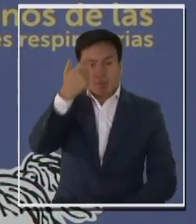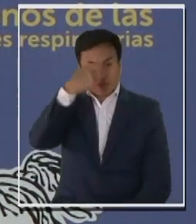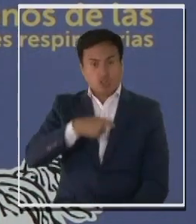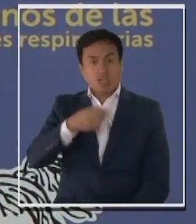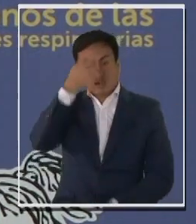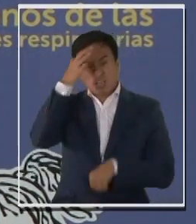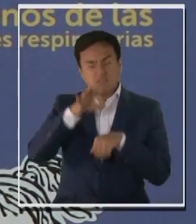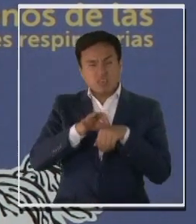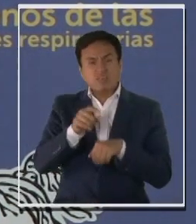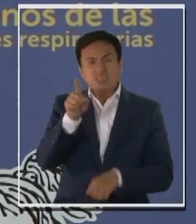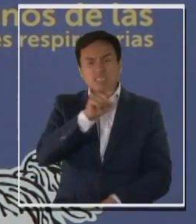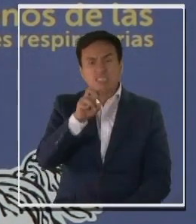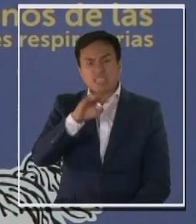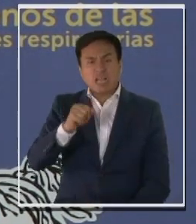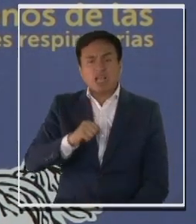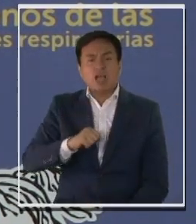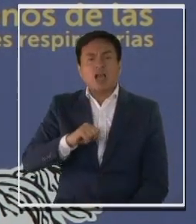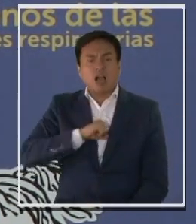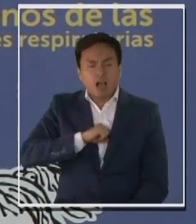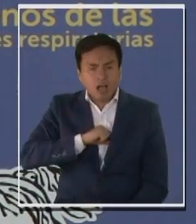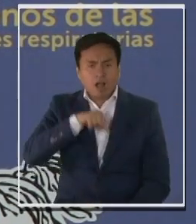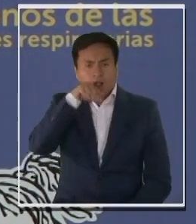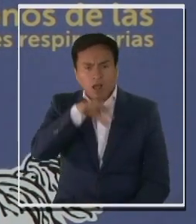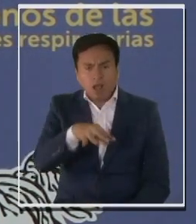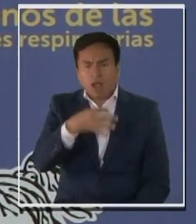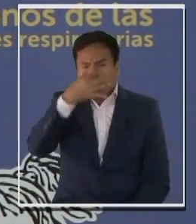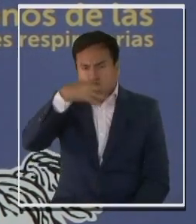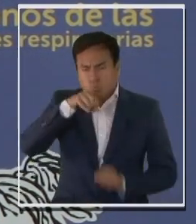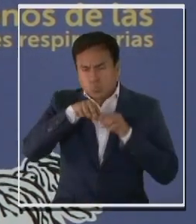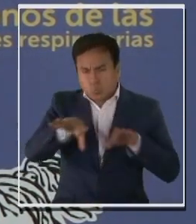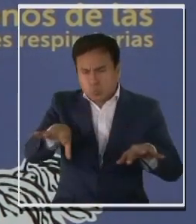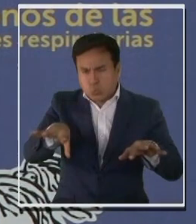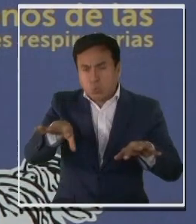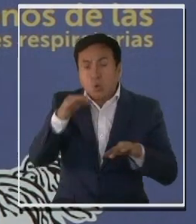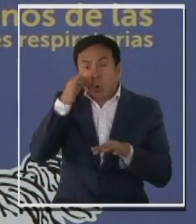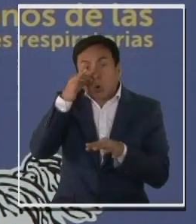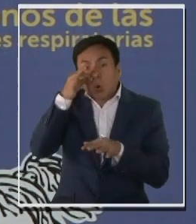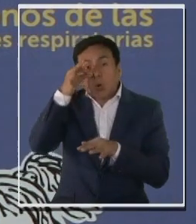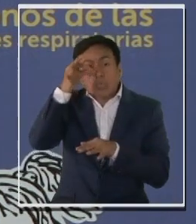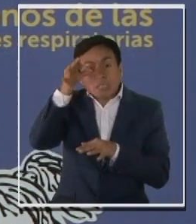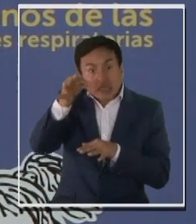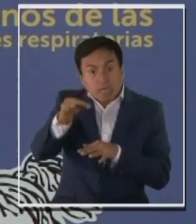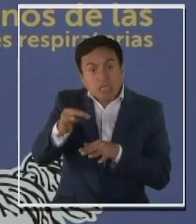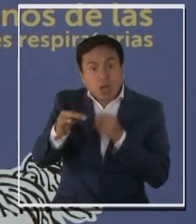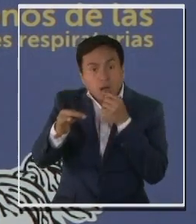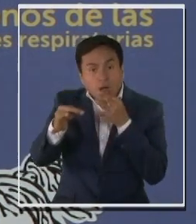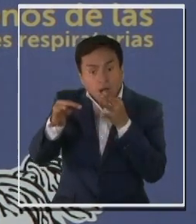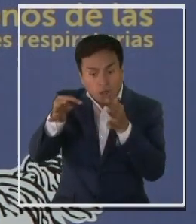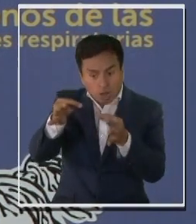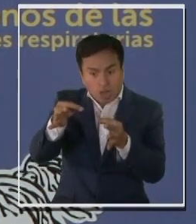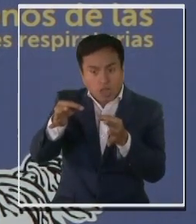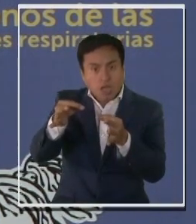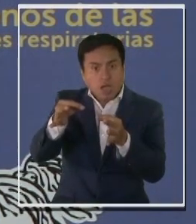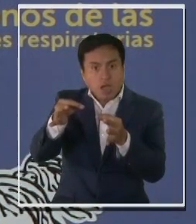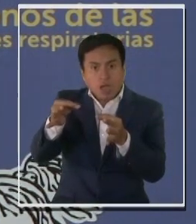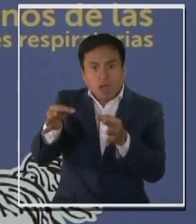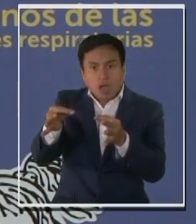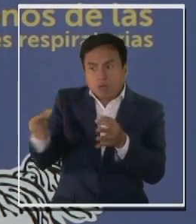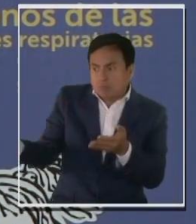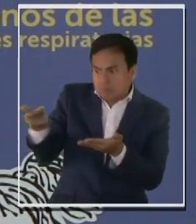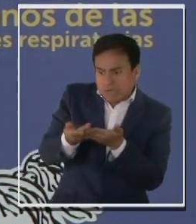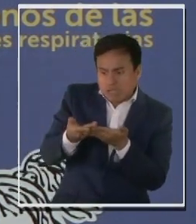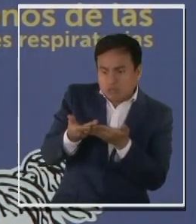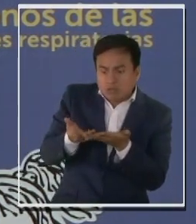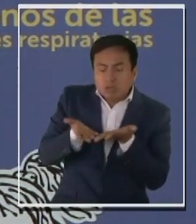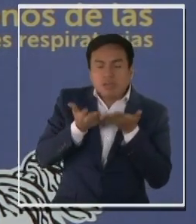infectada tose o estornuda cuando estas gotitas de una persona que todos se estornuda llegan a nuestras manos y nos